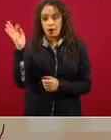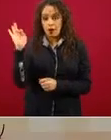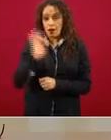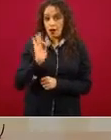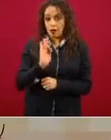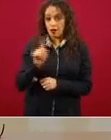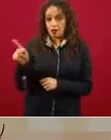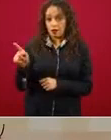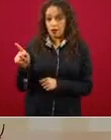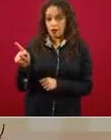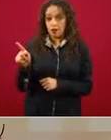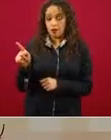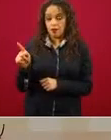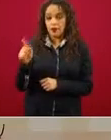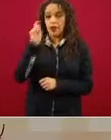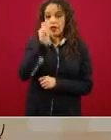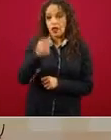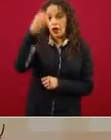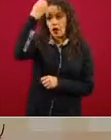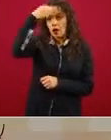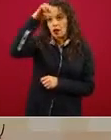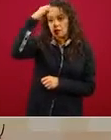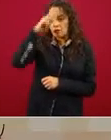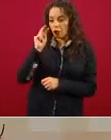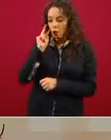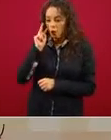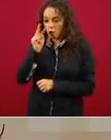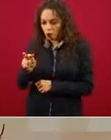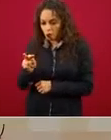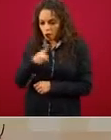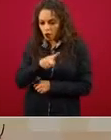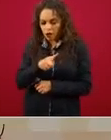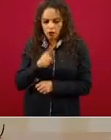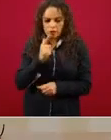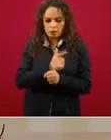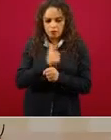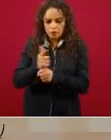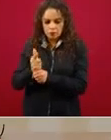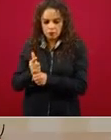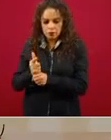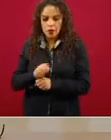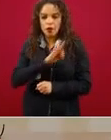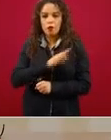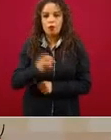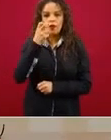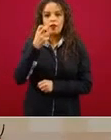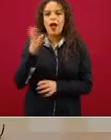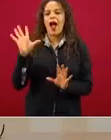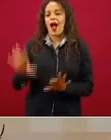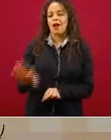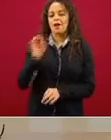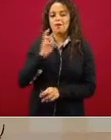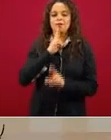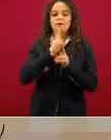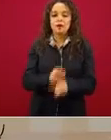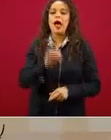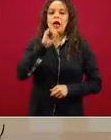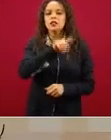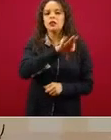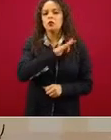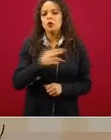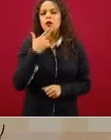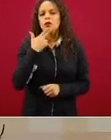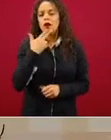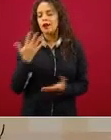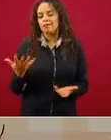referencial, por una experiencia directamente observada, se pueden sacar conclusiones generales, pero es conocido que esto no